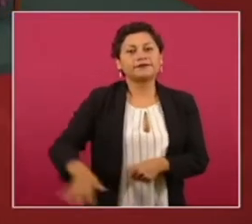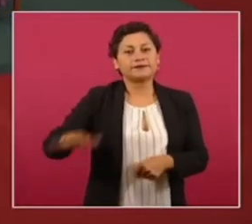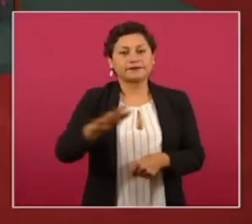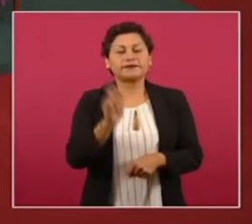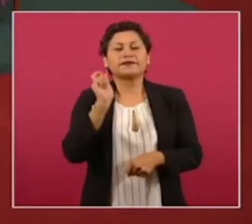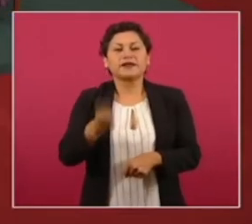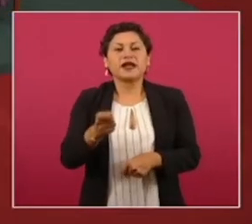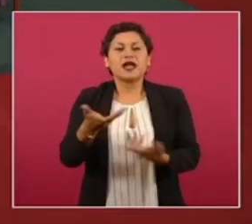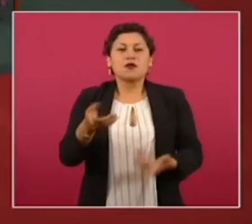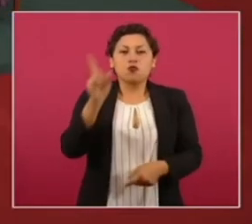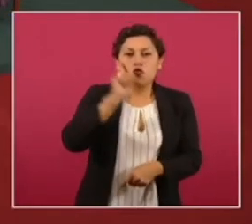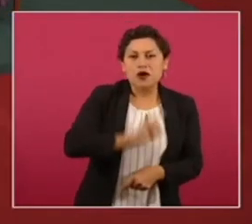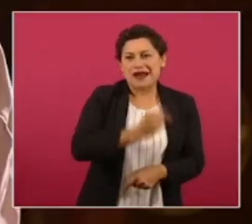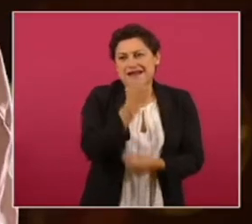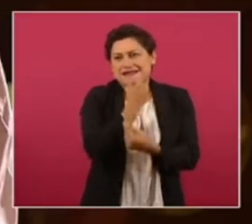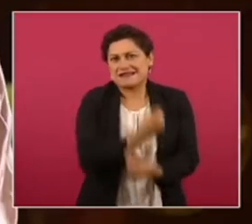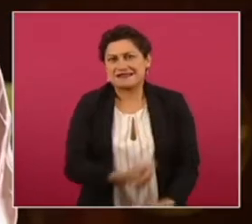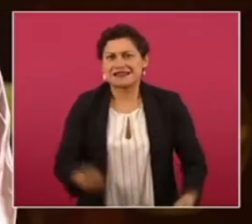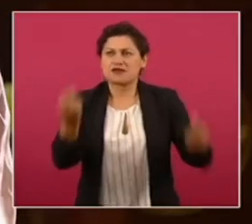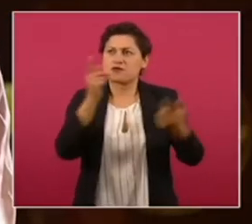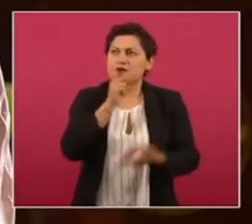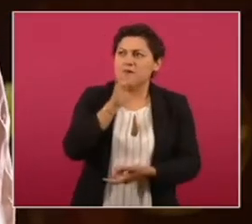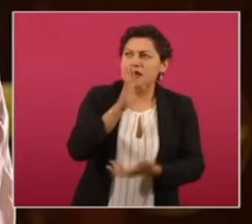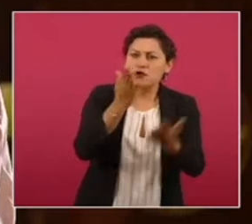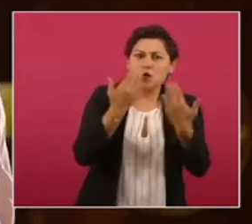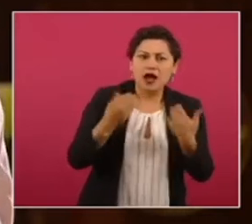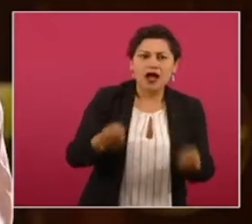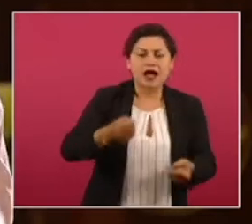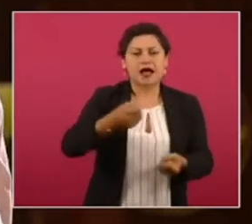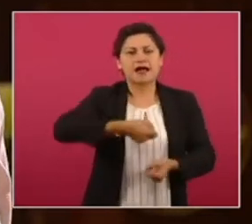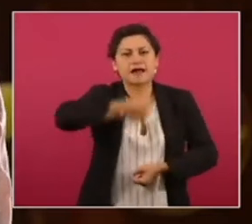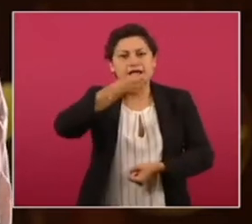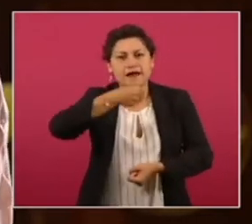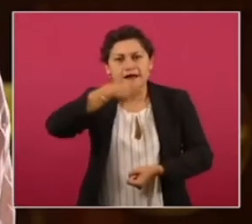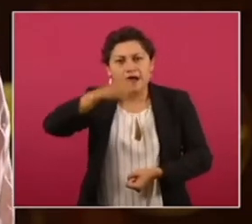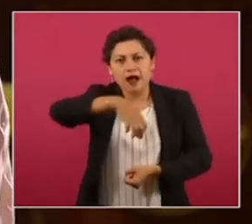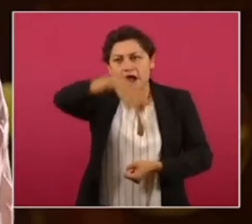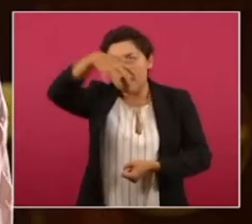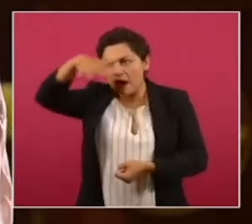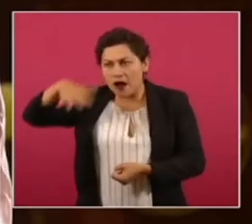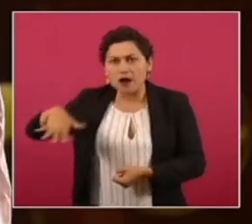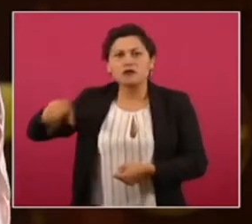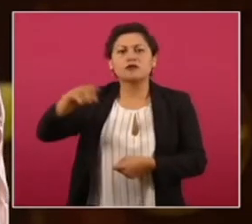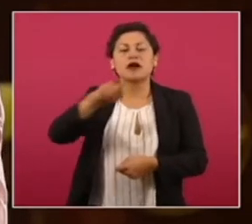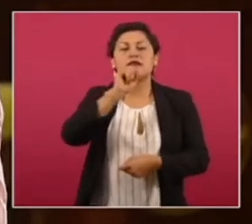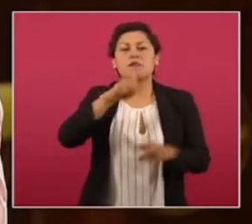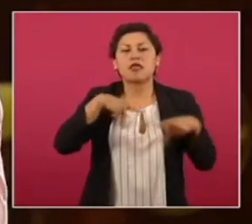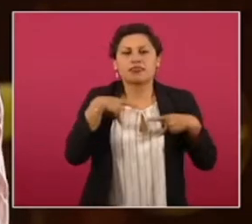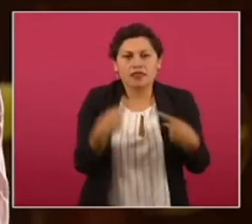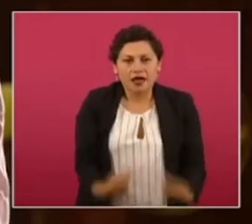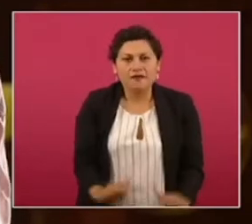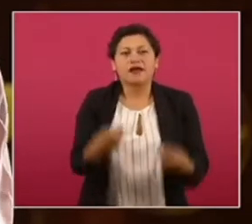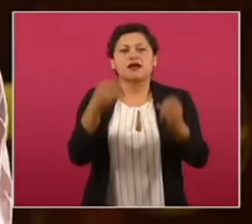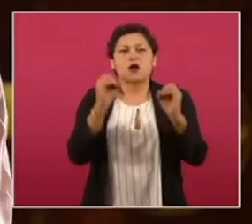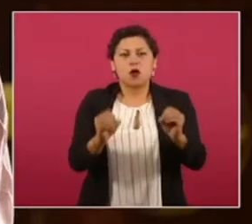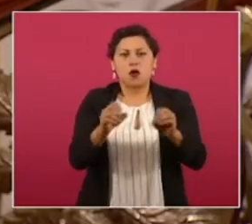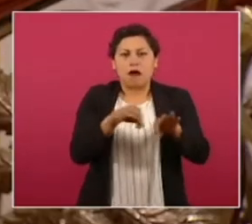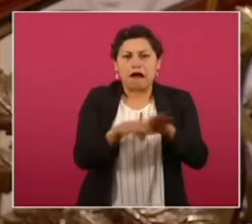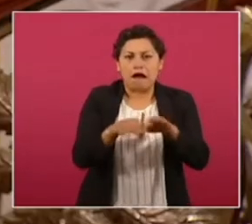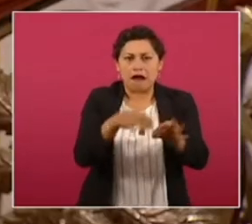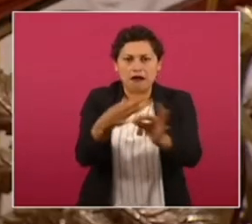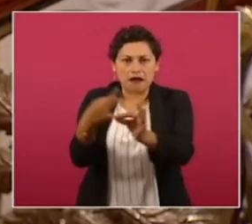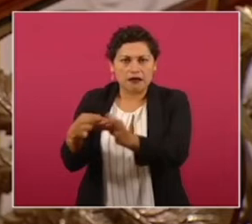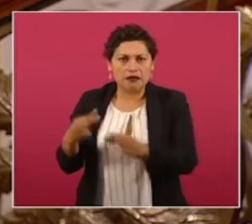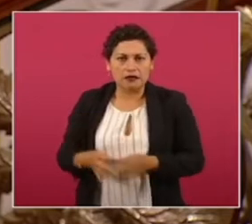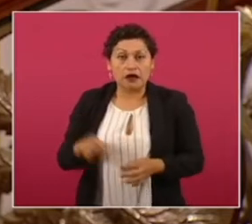los de los niños, los huérfanos, los ancianos, los hijos naturales, los débiles y los menesterosos. Propuso hacer de